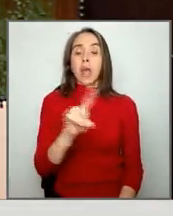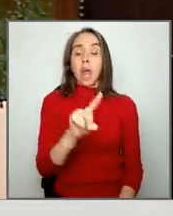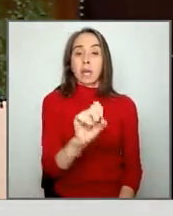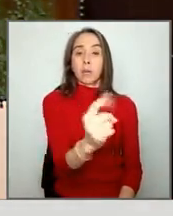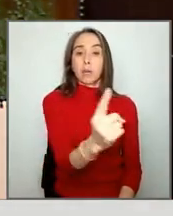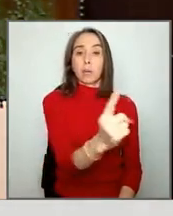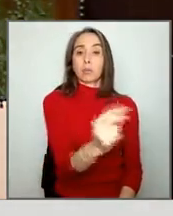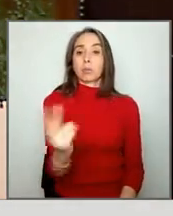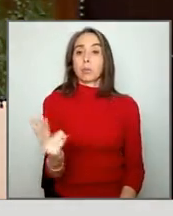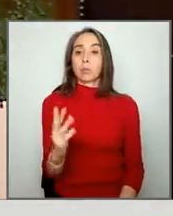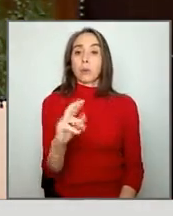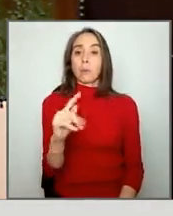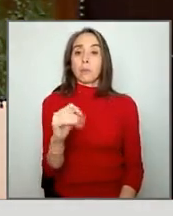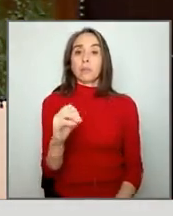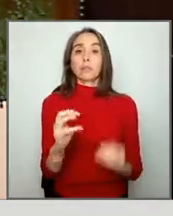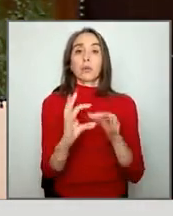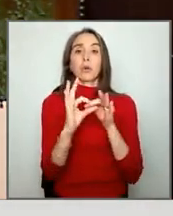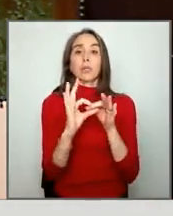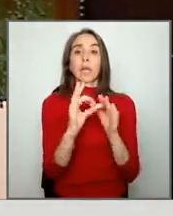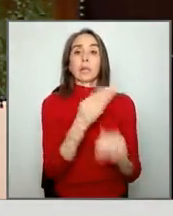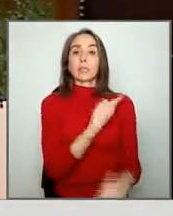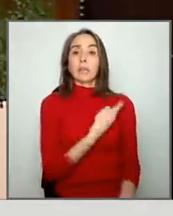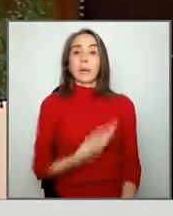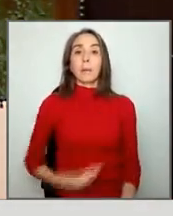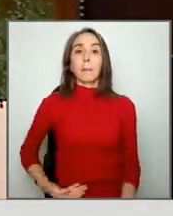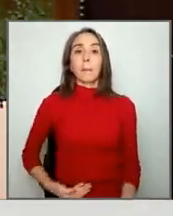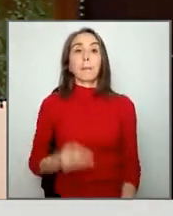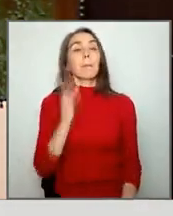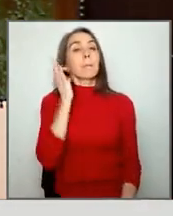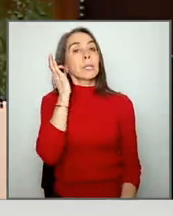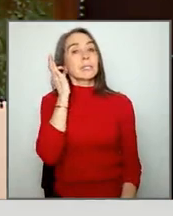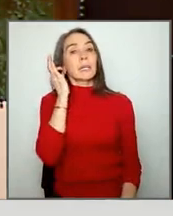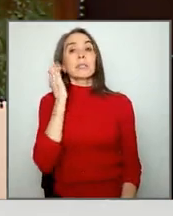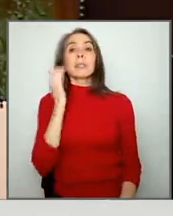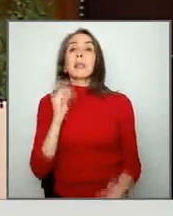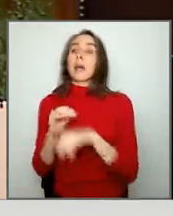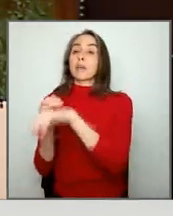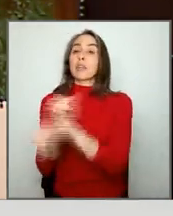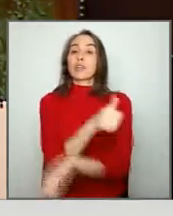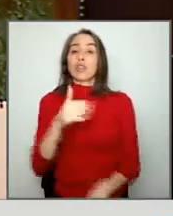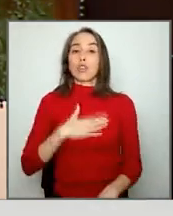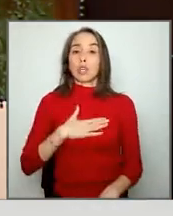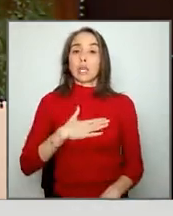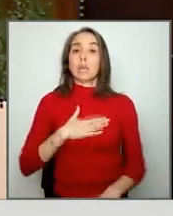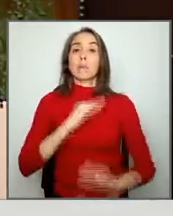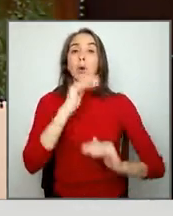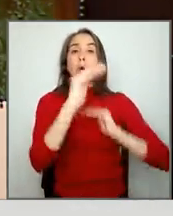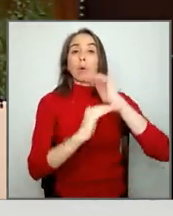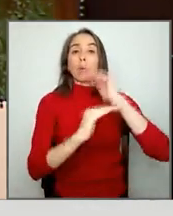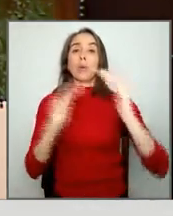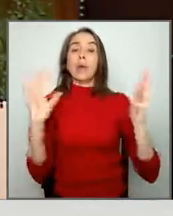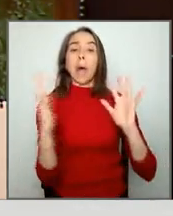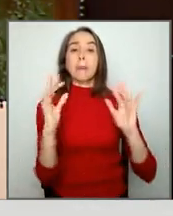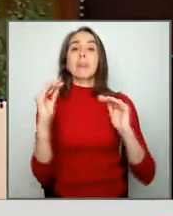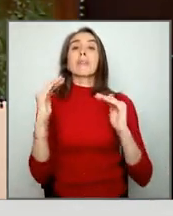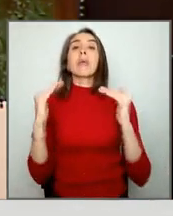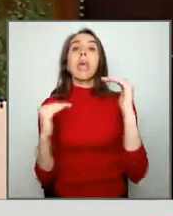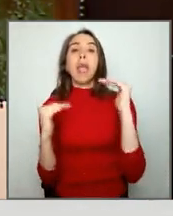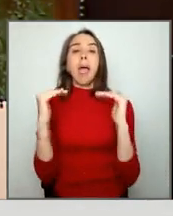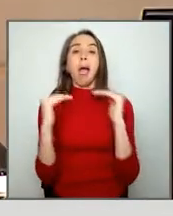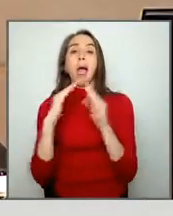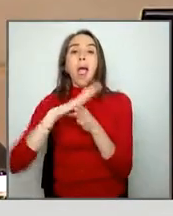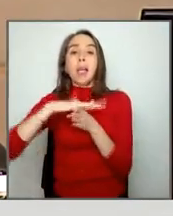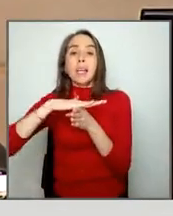Gracias presidenta presidenta Todos queremos cuidar y proteger el medio ambiente Pero tiene que ser con equilibrio sin extremos